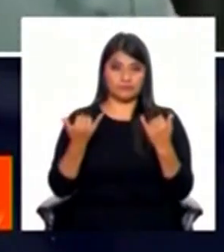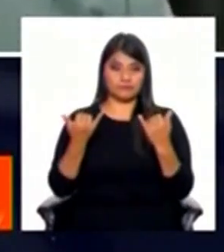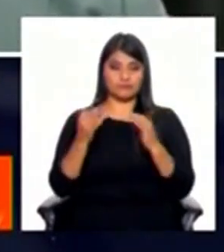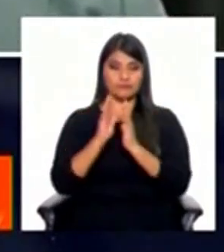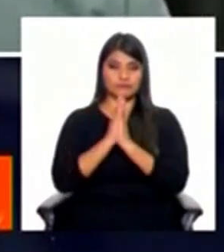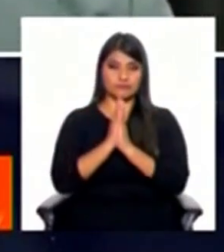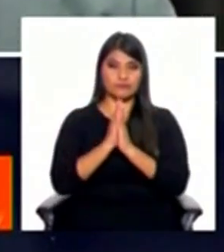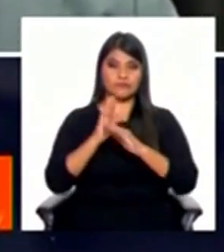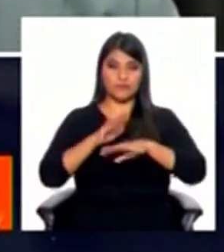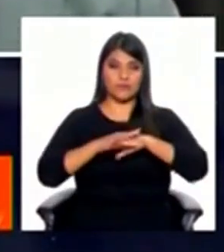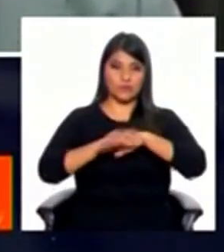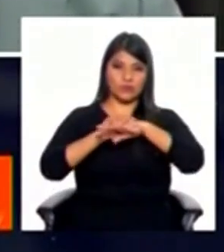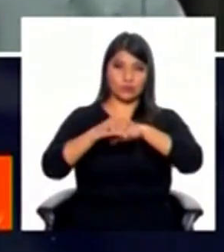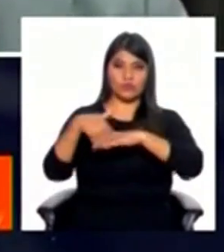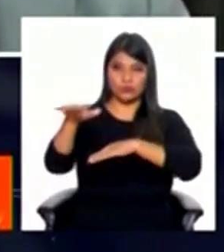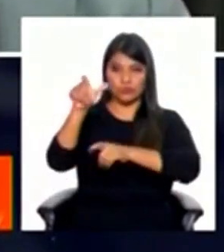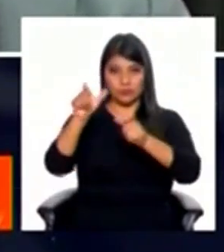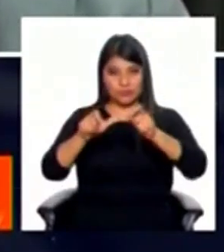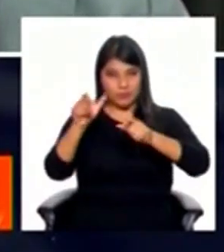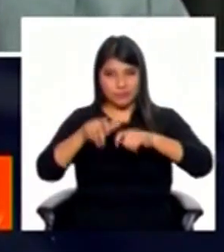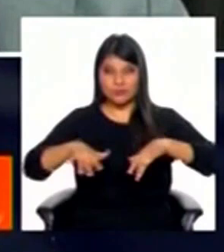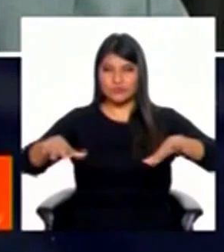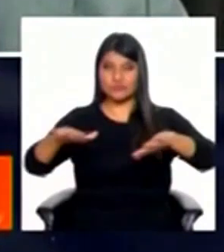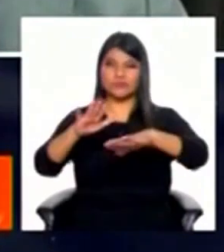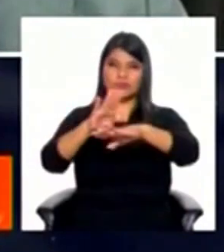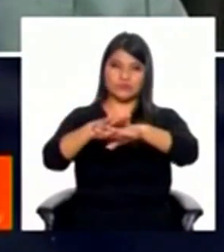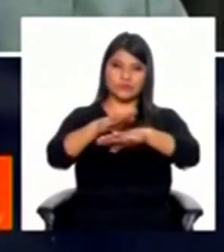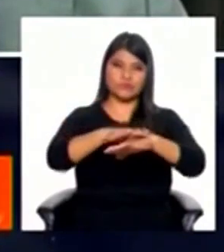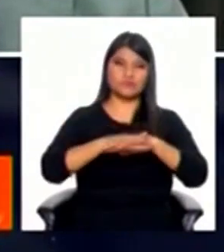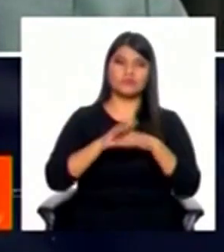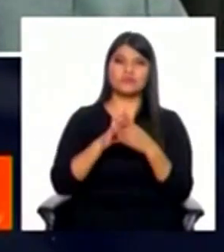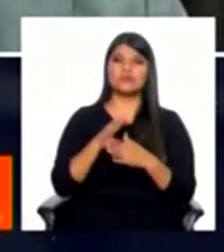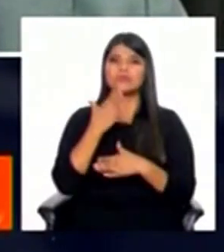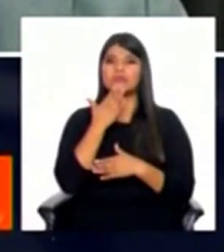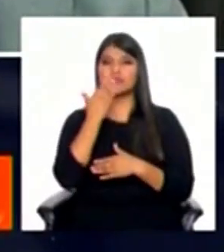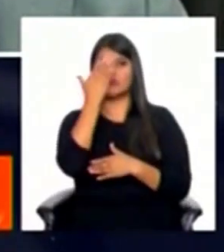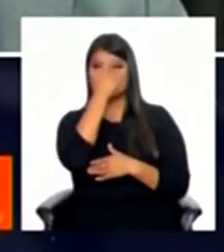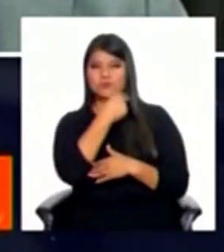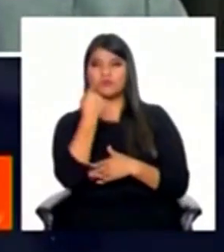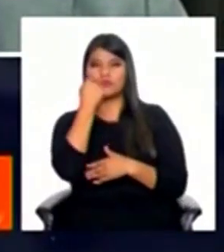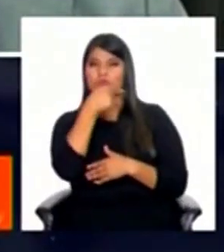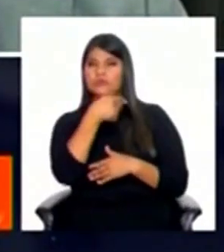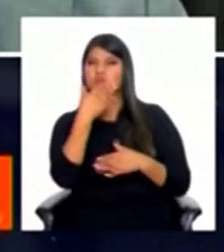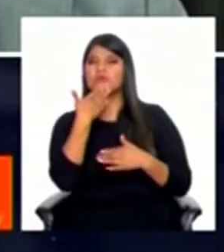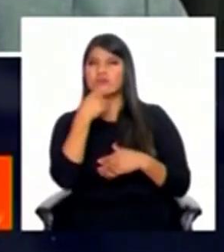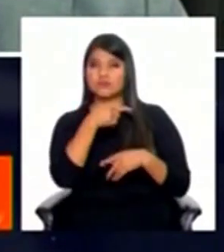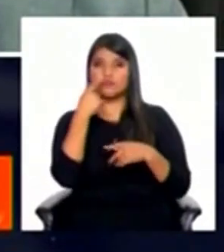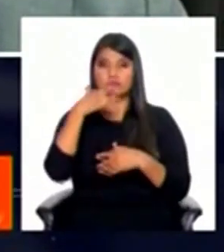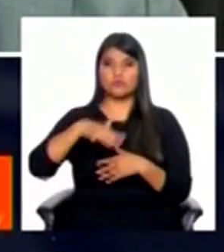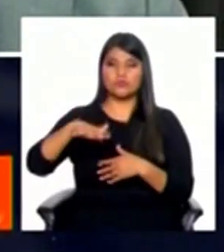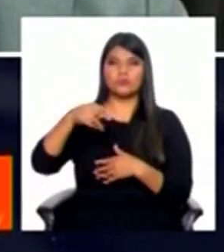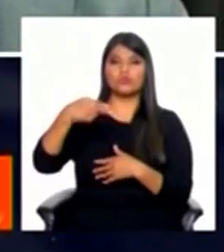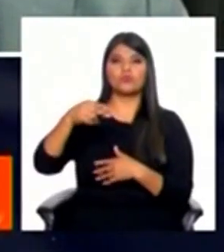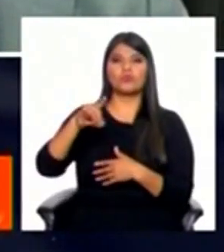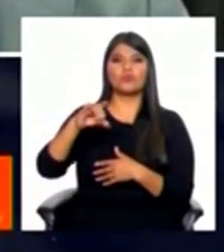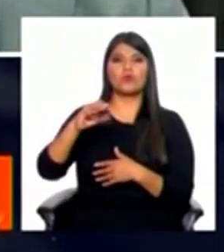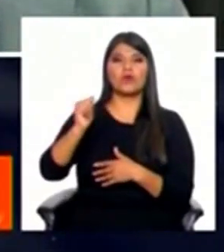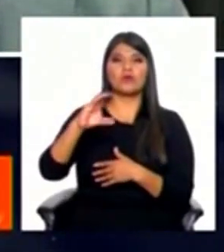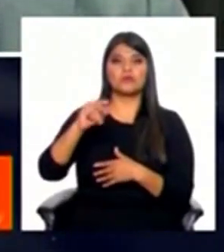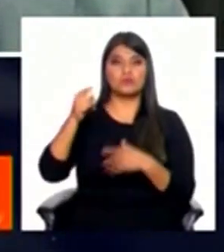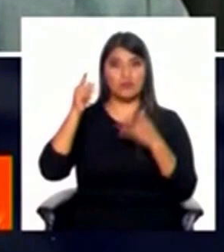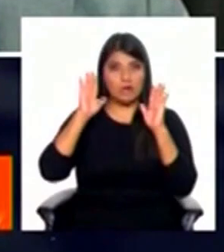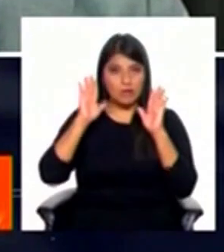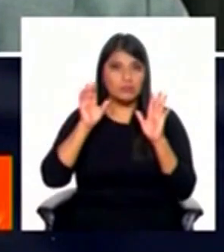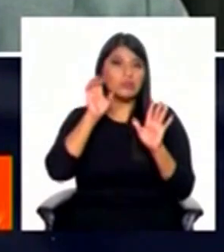invocación para que la ciudadanía, todos en general, nos unamos y podamos identificar a esa mujer en el sector de Huacho, de ubicarse